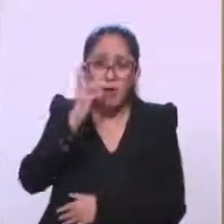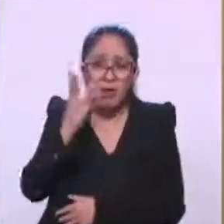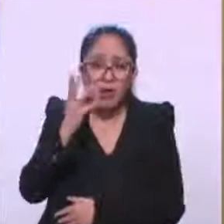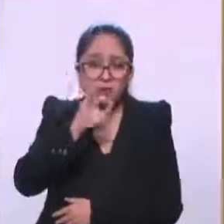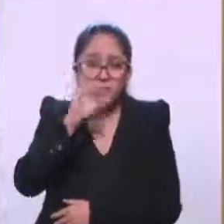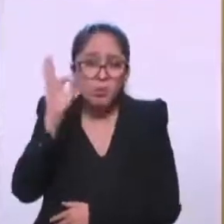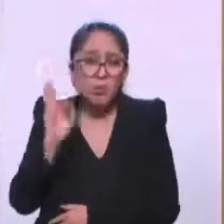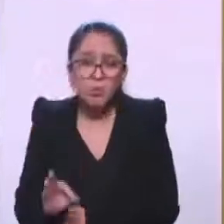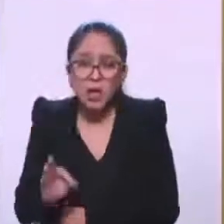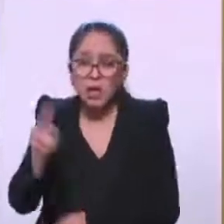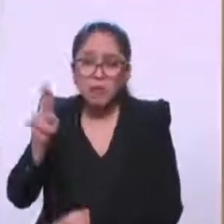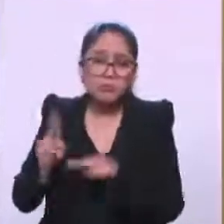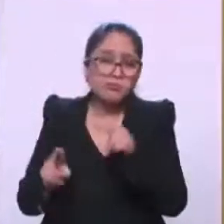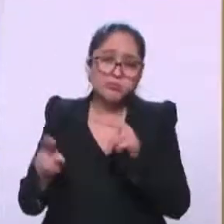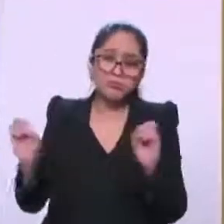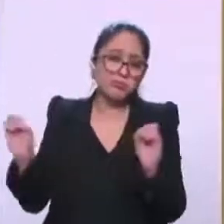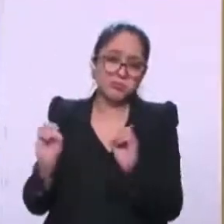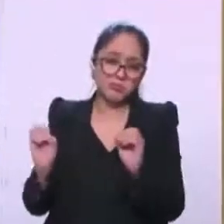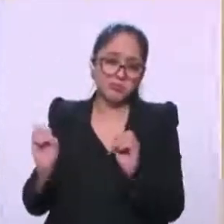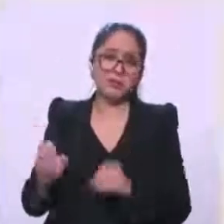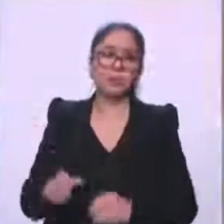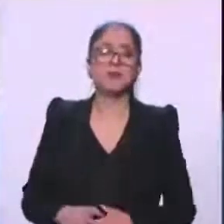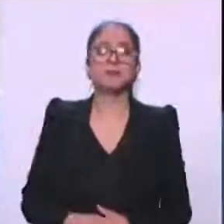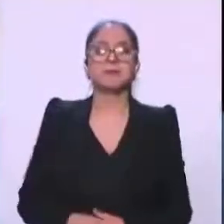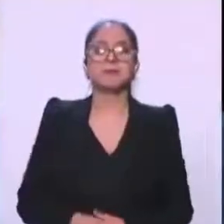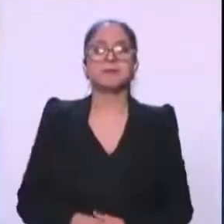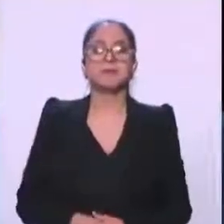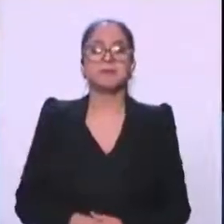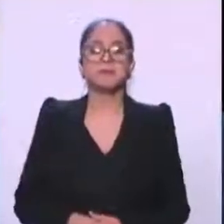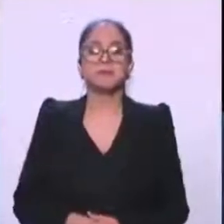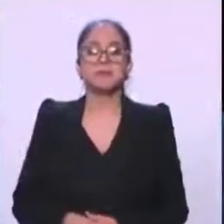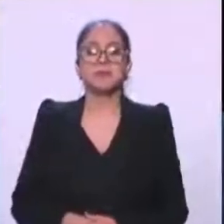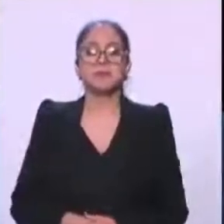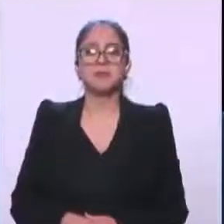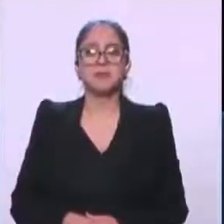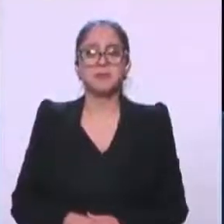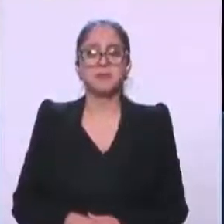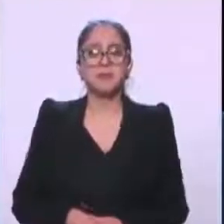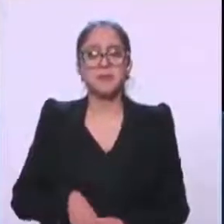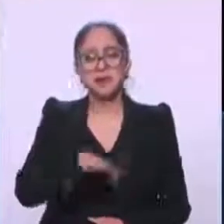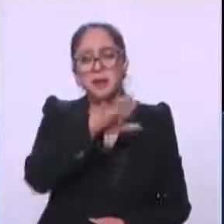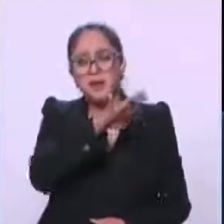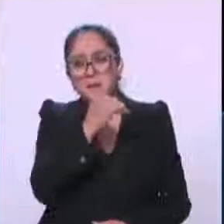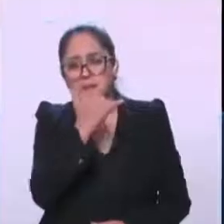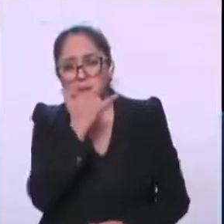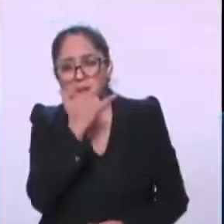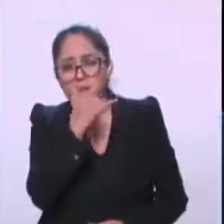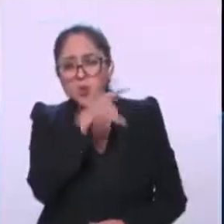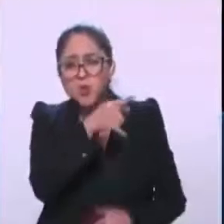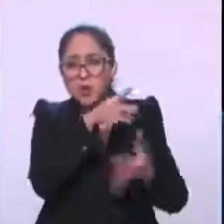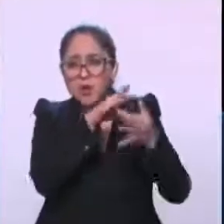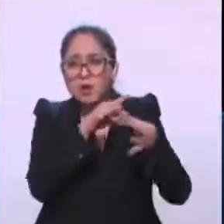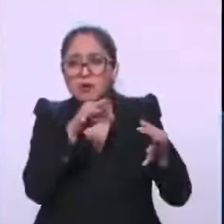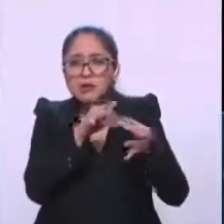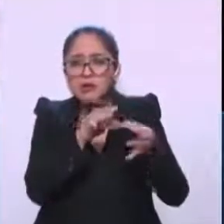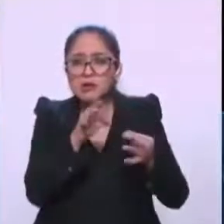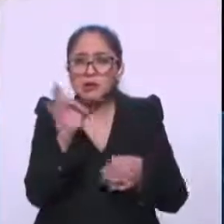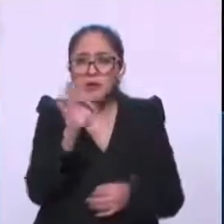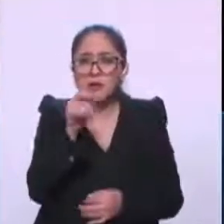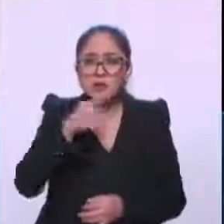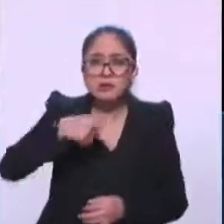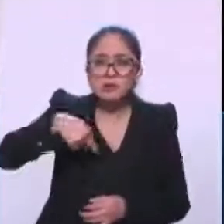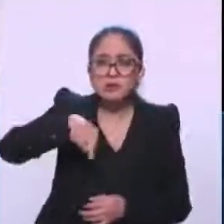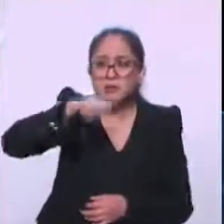en relación a eso que estás diciendo, ¿esto abriría una gran incertidumbre o tú ves que